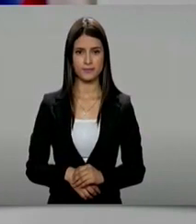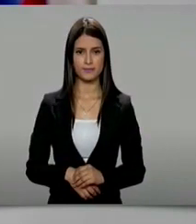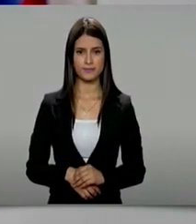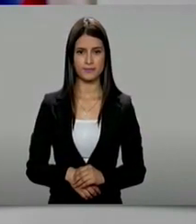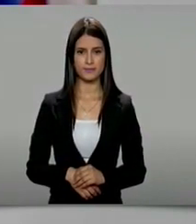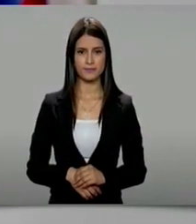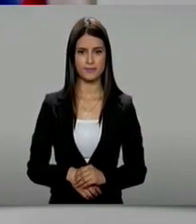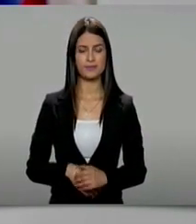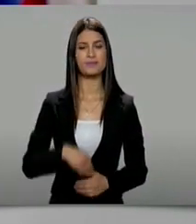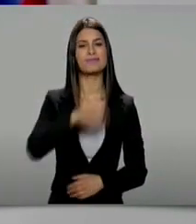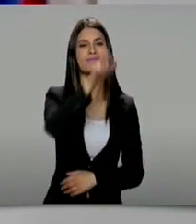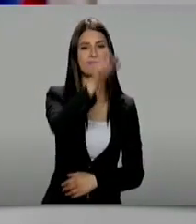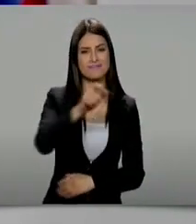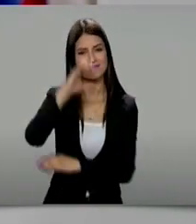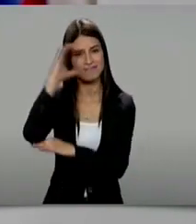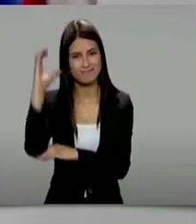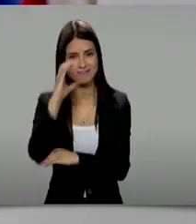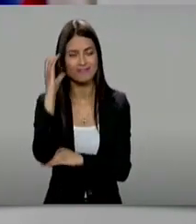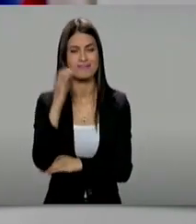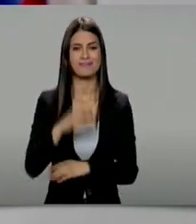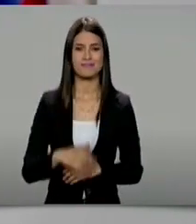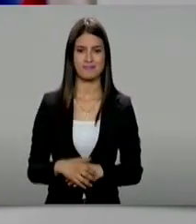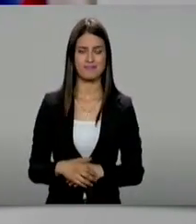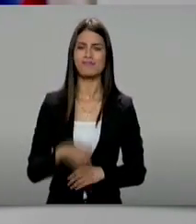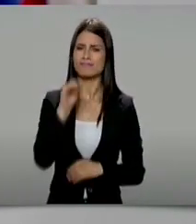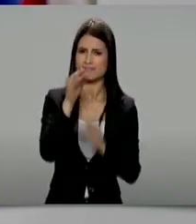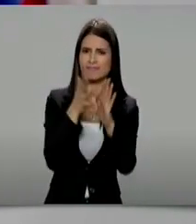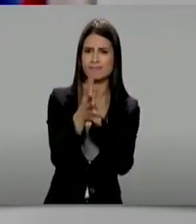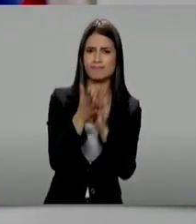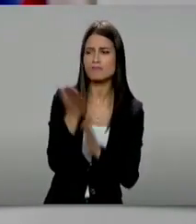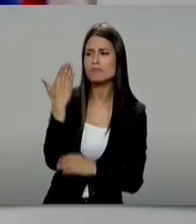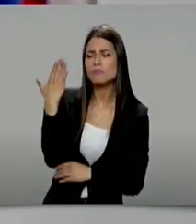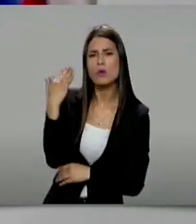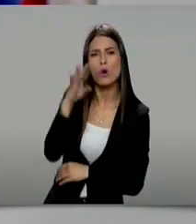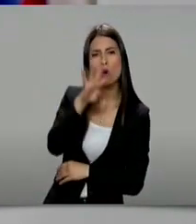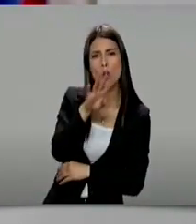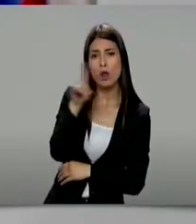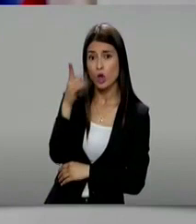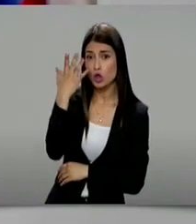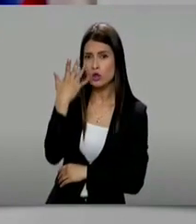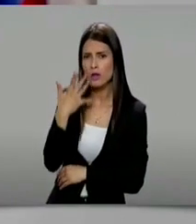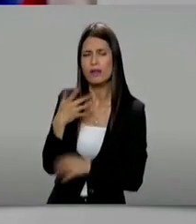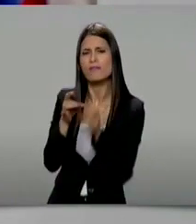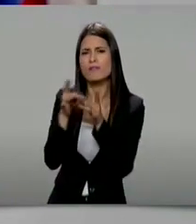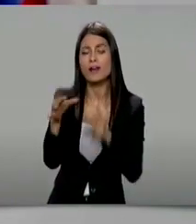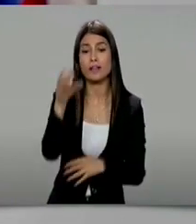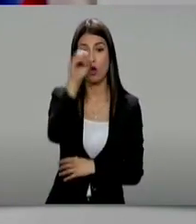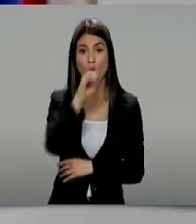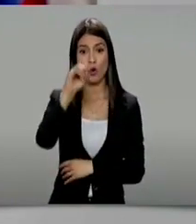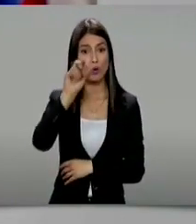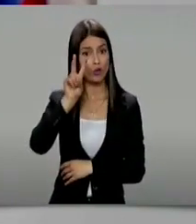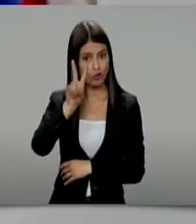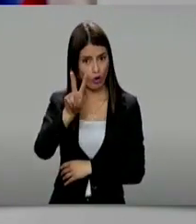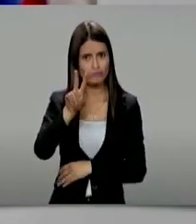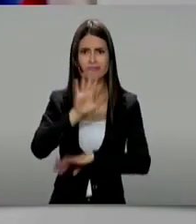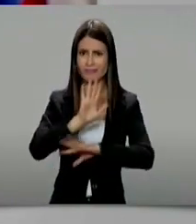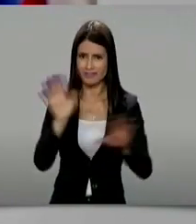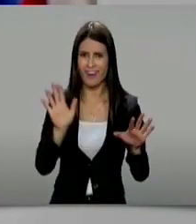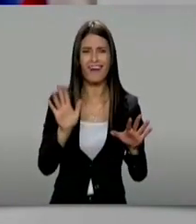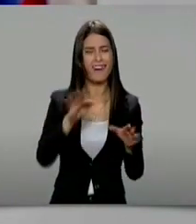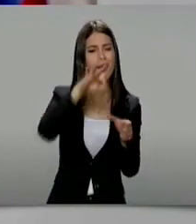Santos compatriotas hace 41 días el 2 de octubre apenas se